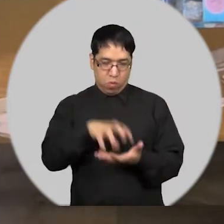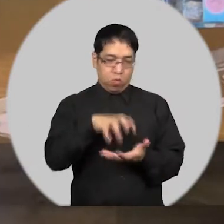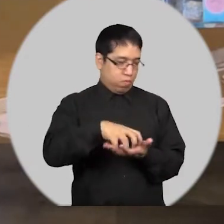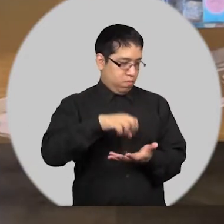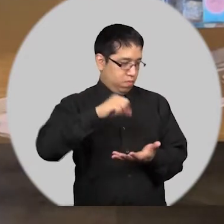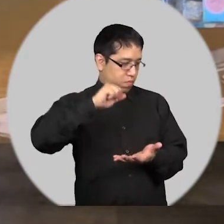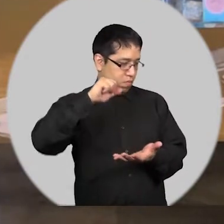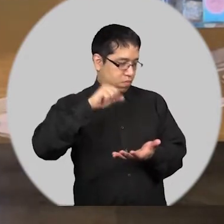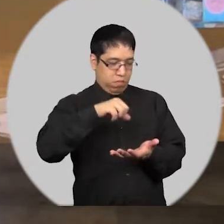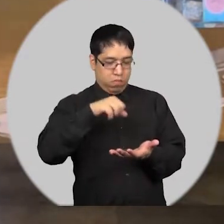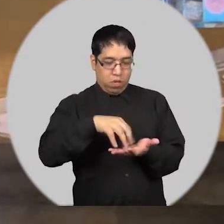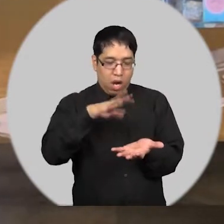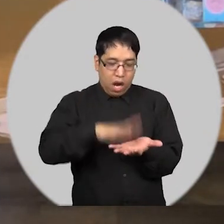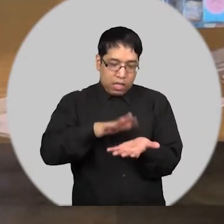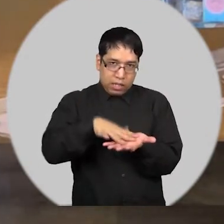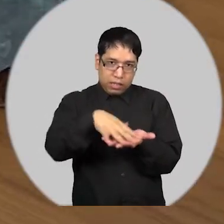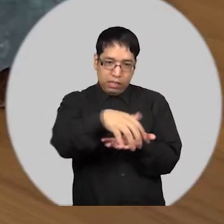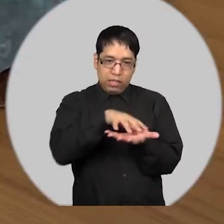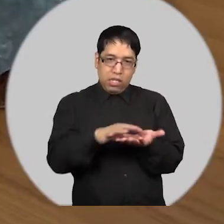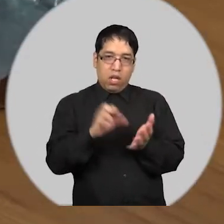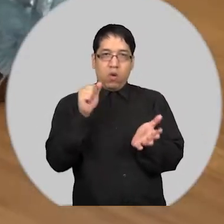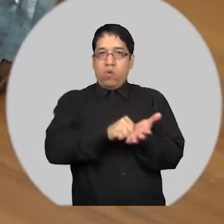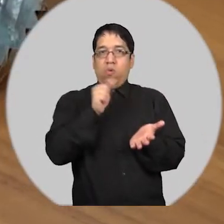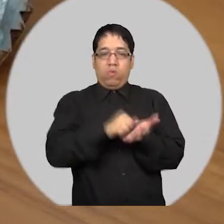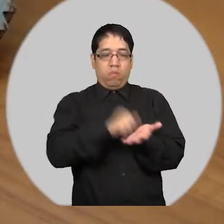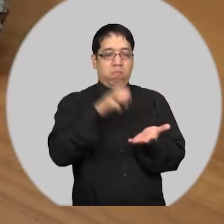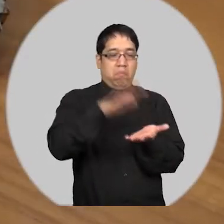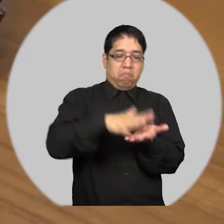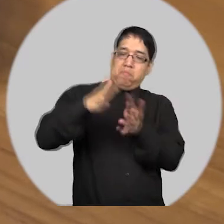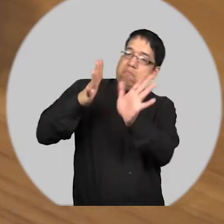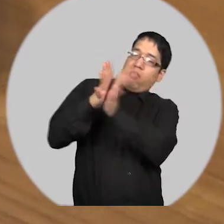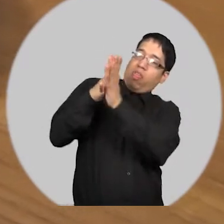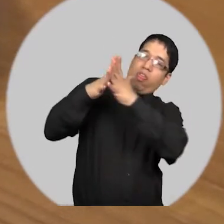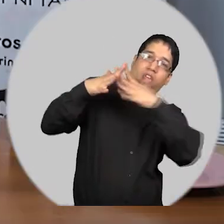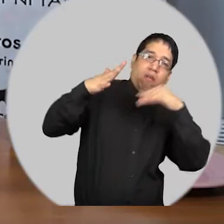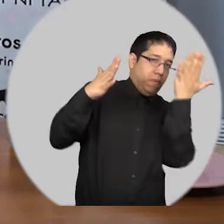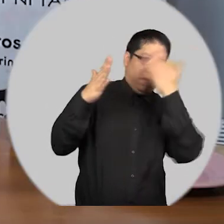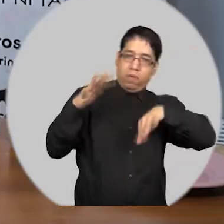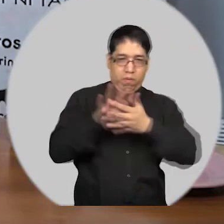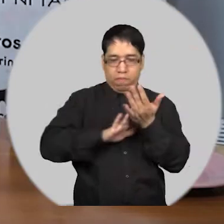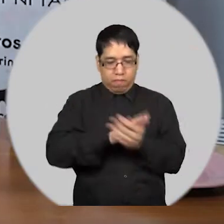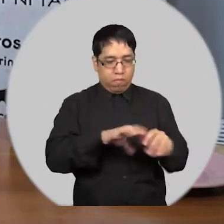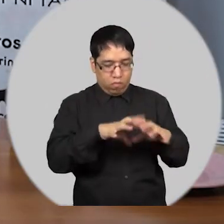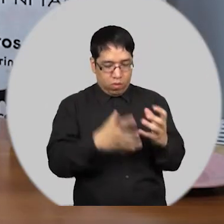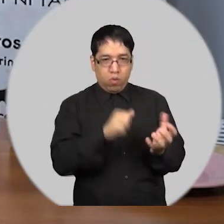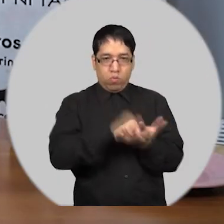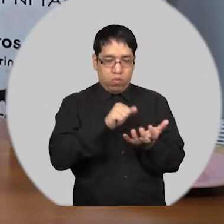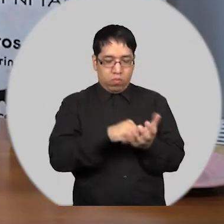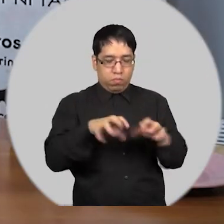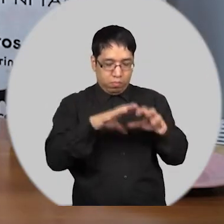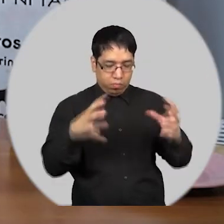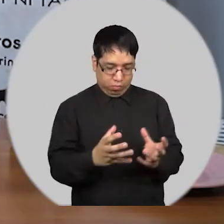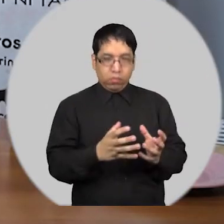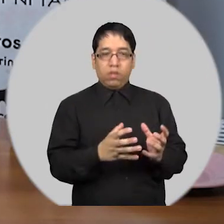básicamente, para que puedan ver, al tocar con las manos, no se pega. Así que una vez que sale de la heladera, toma